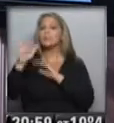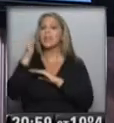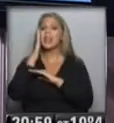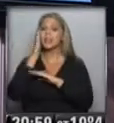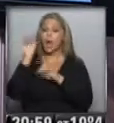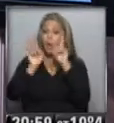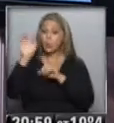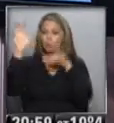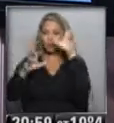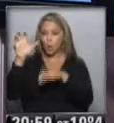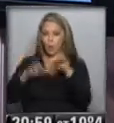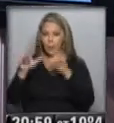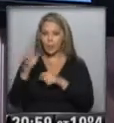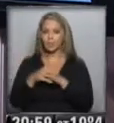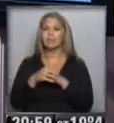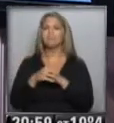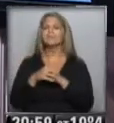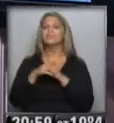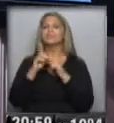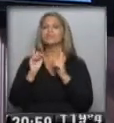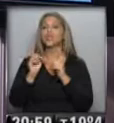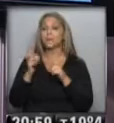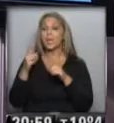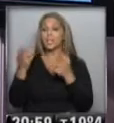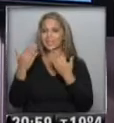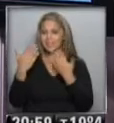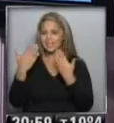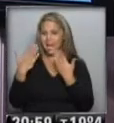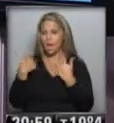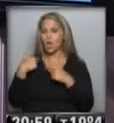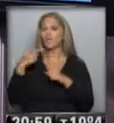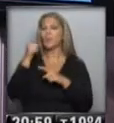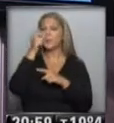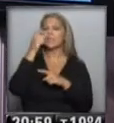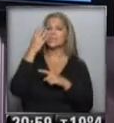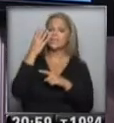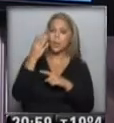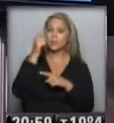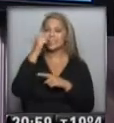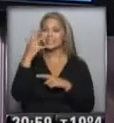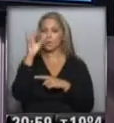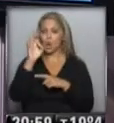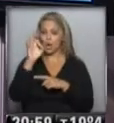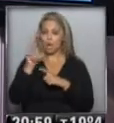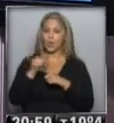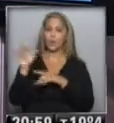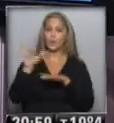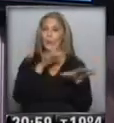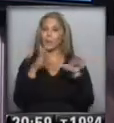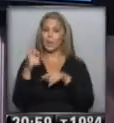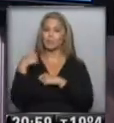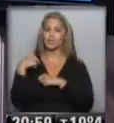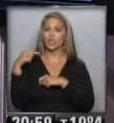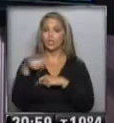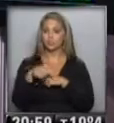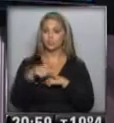algunas tormentas en forma muy aislada, todavía con temperaturas agradables, 24 o 25 grados serán los valores máximos y el viento soplará ya del